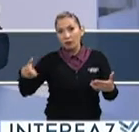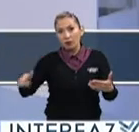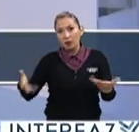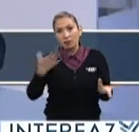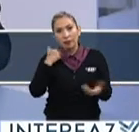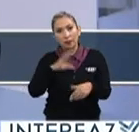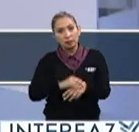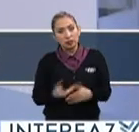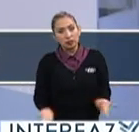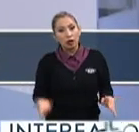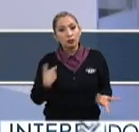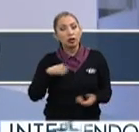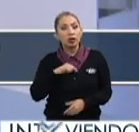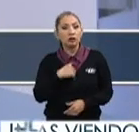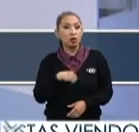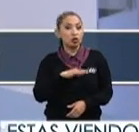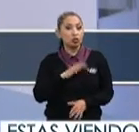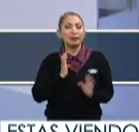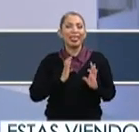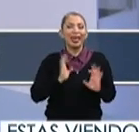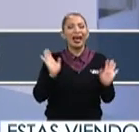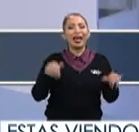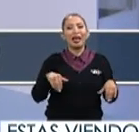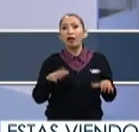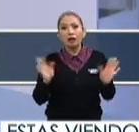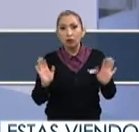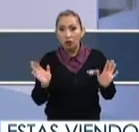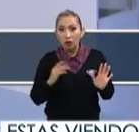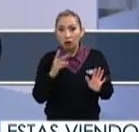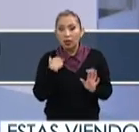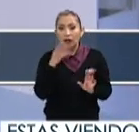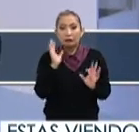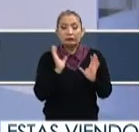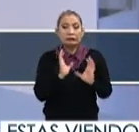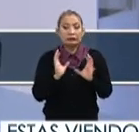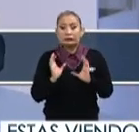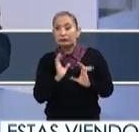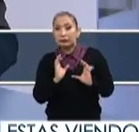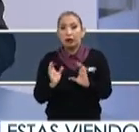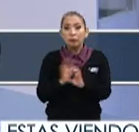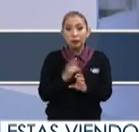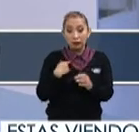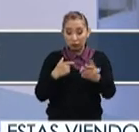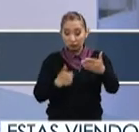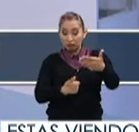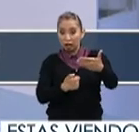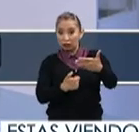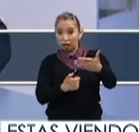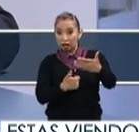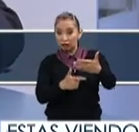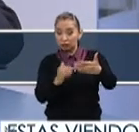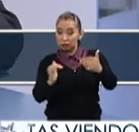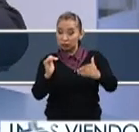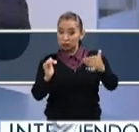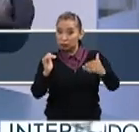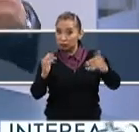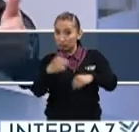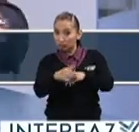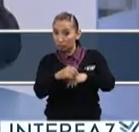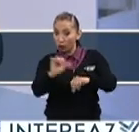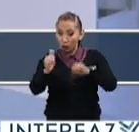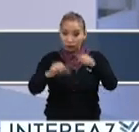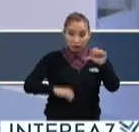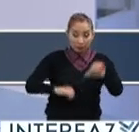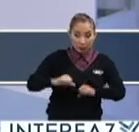quiere decir que nos tengamos que sentir tranquilos, ni mucho menos, sino al contrario, porque la proporción de los delitos que están relacionados con